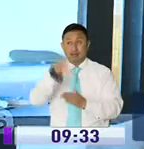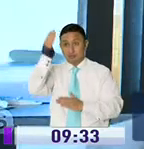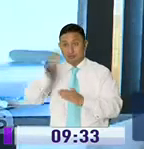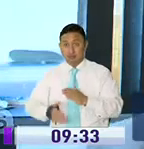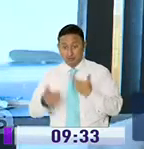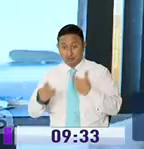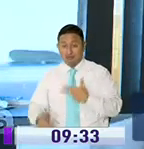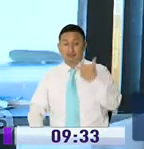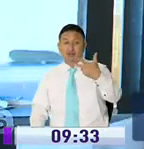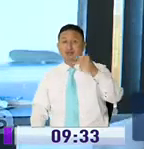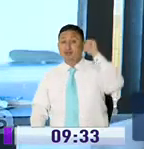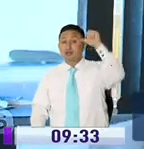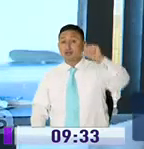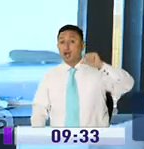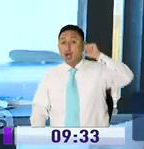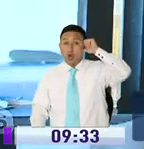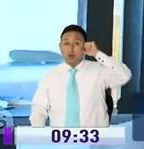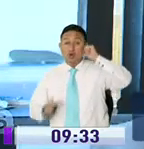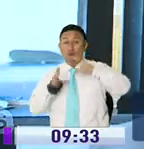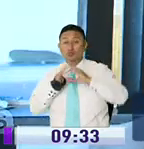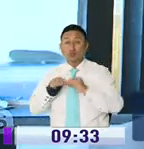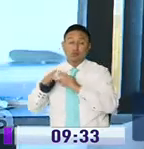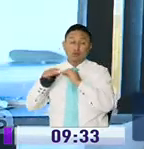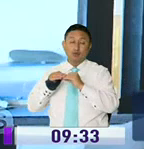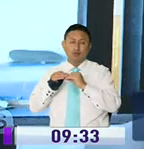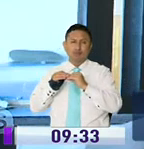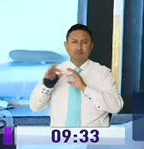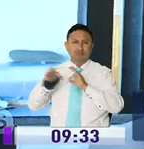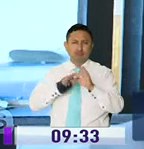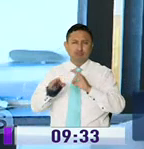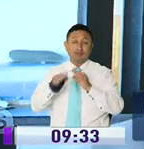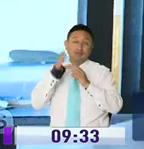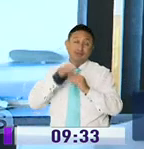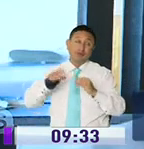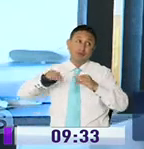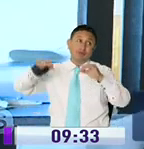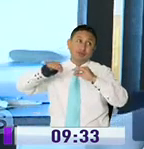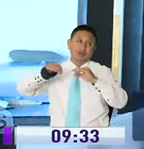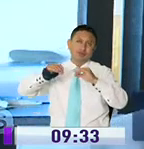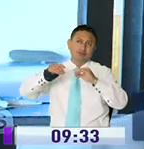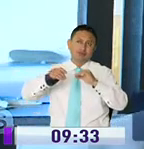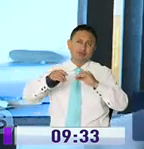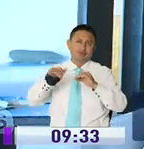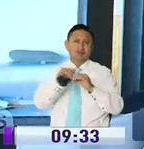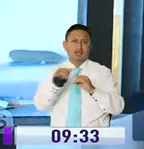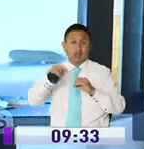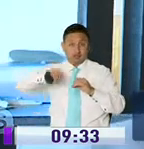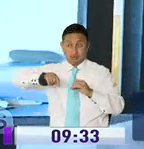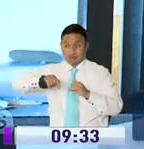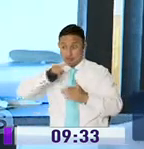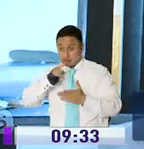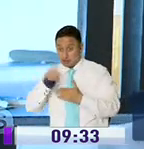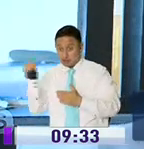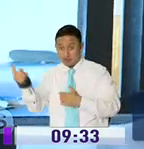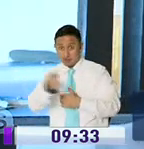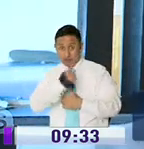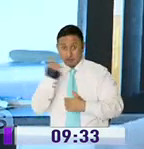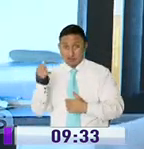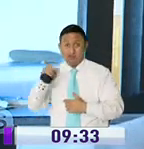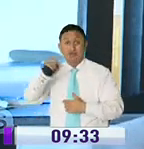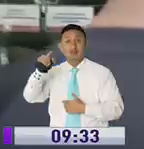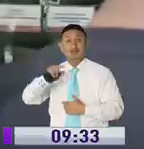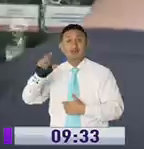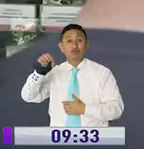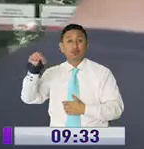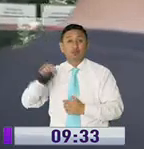saquemos 3 audiocuentos que narran historias muy cercanas a la realidad de lo que se vive en el